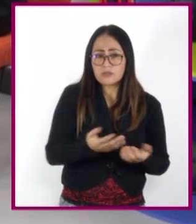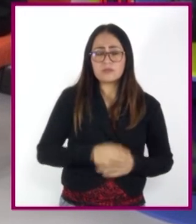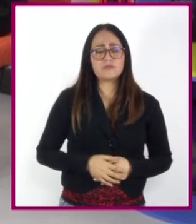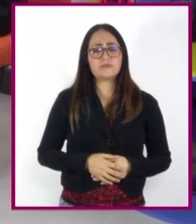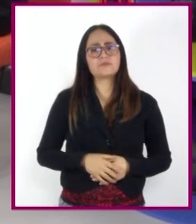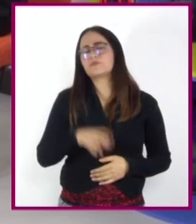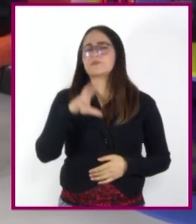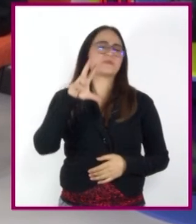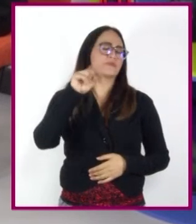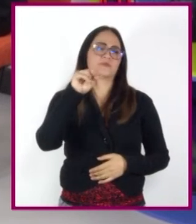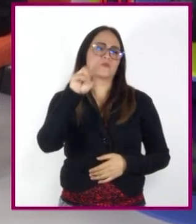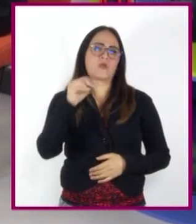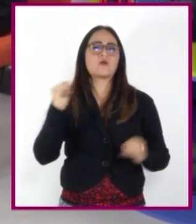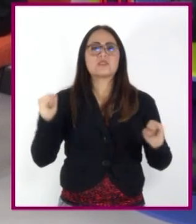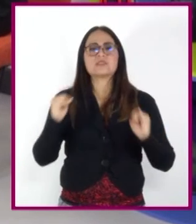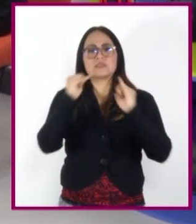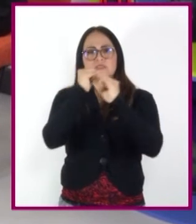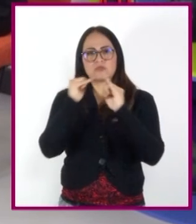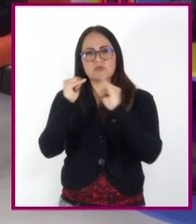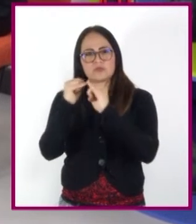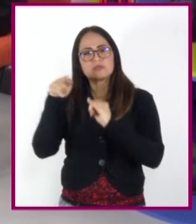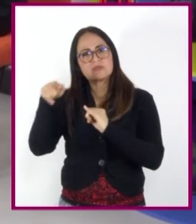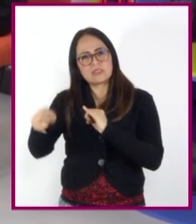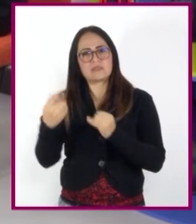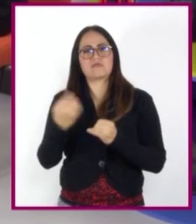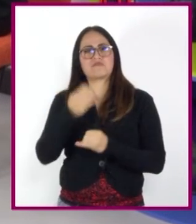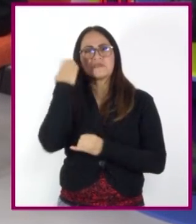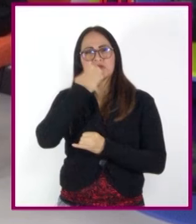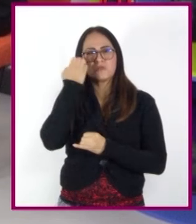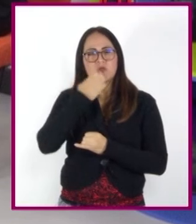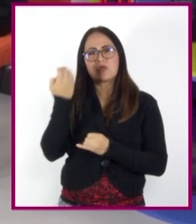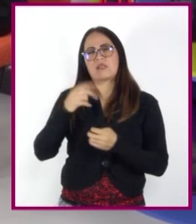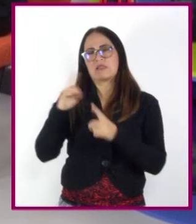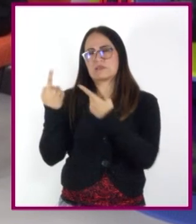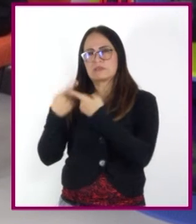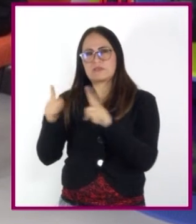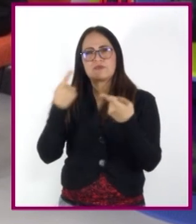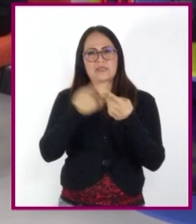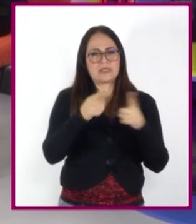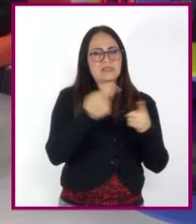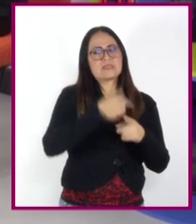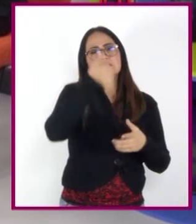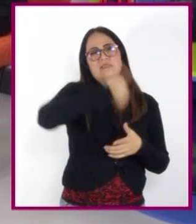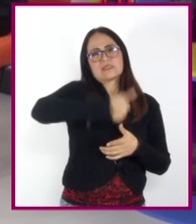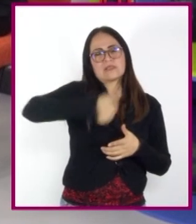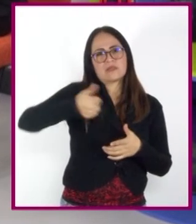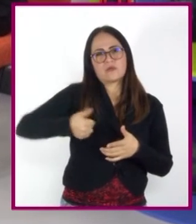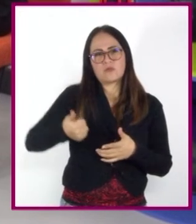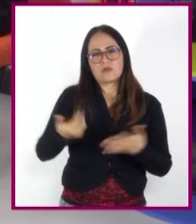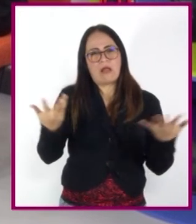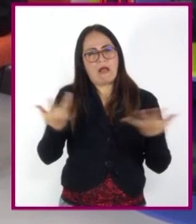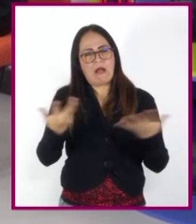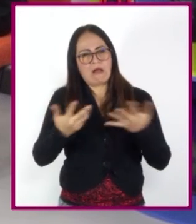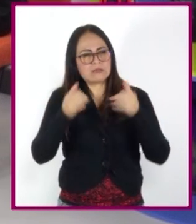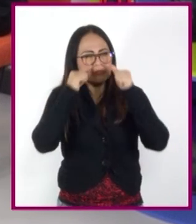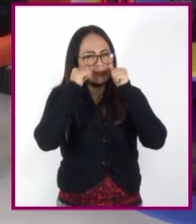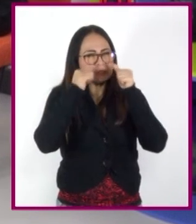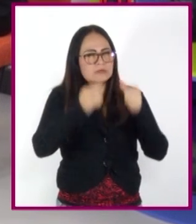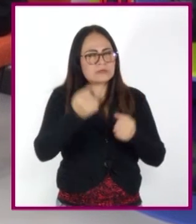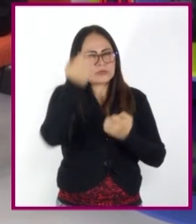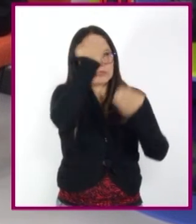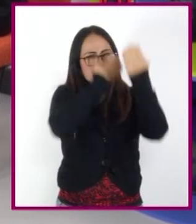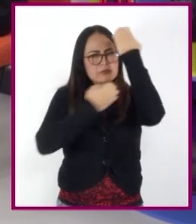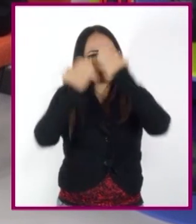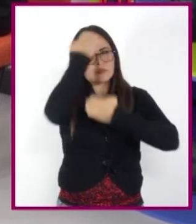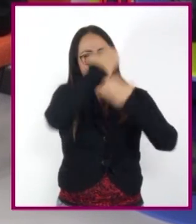No, las instituciones del sector educativo también tienen la tarea de revisar sus propias prácticas internas y realizar acciones que